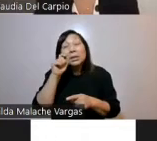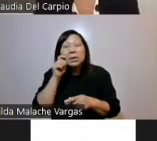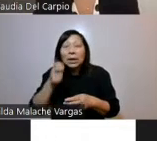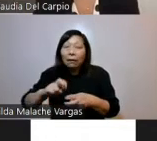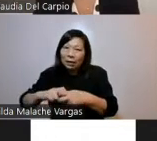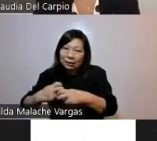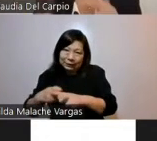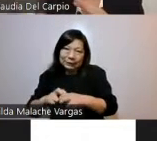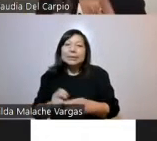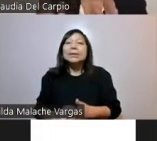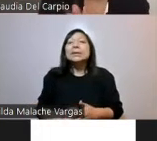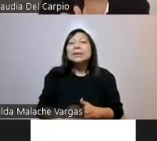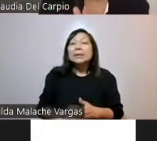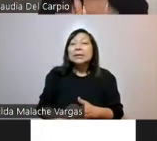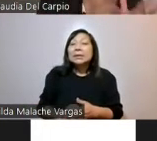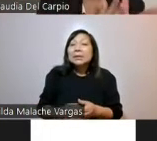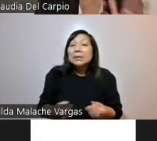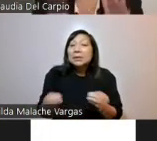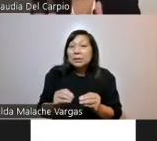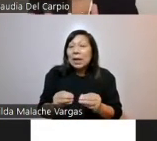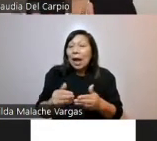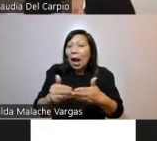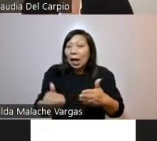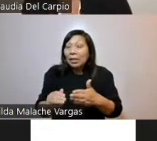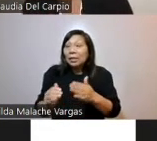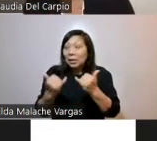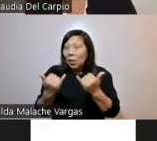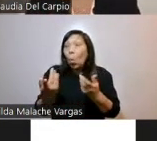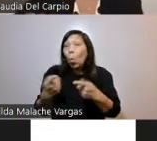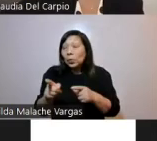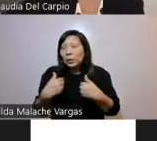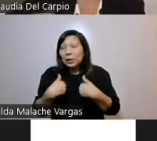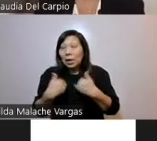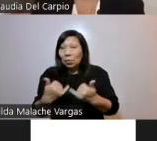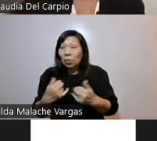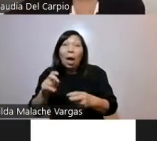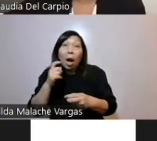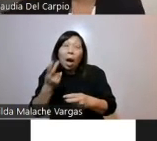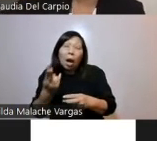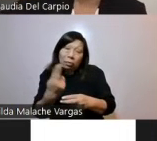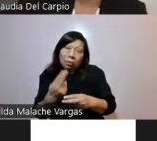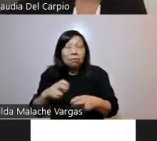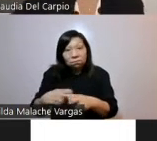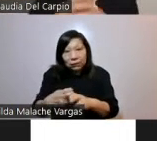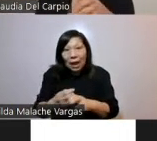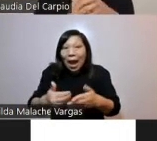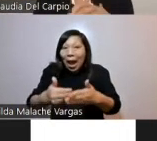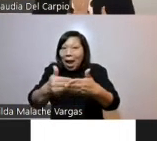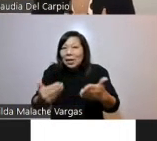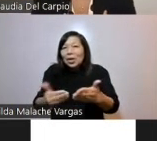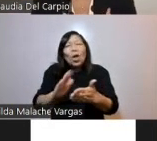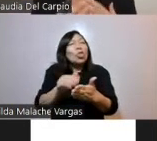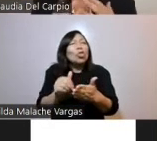Entonces, hay recomendaciones para el antes, el durante y el después. Antes de tener sexo, bueno,